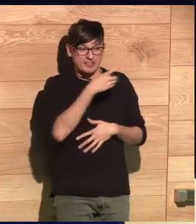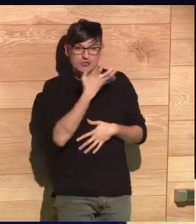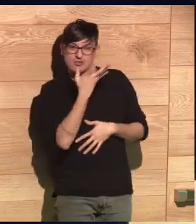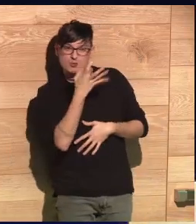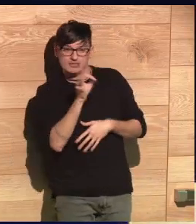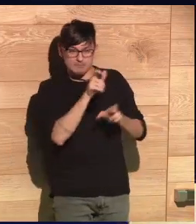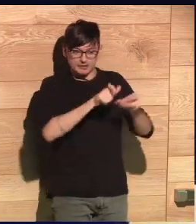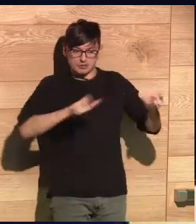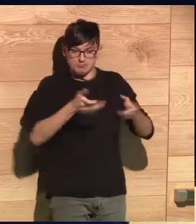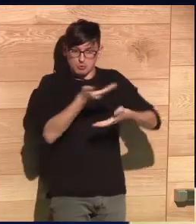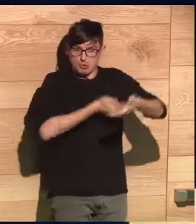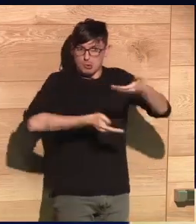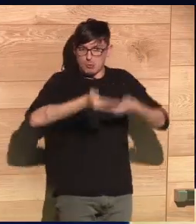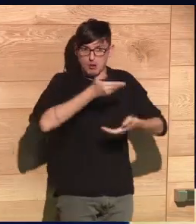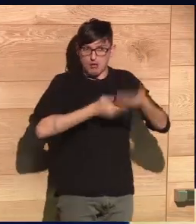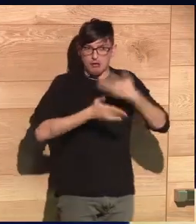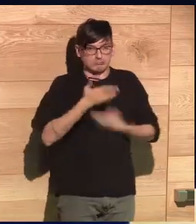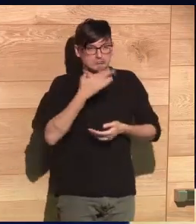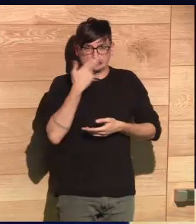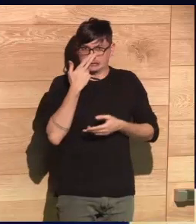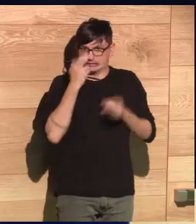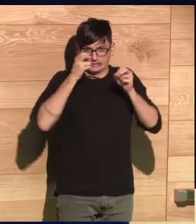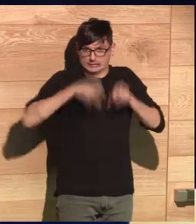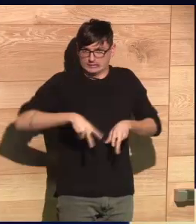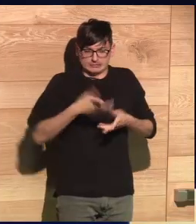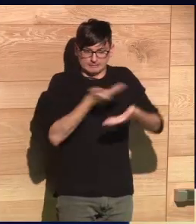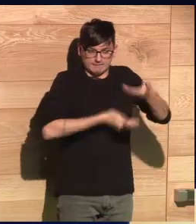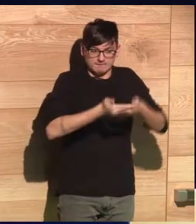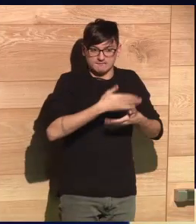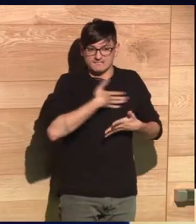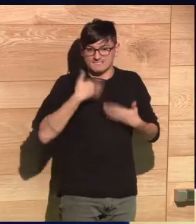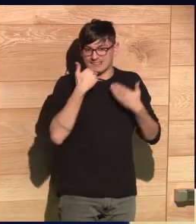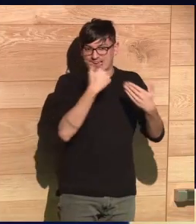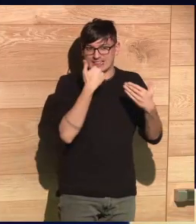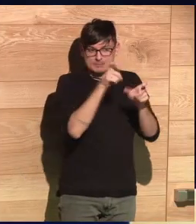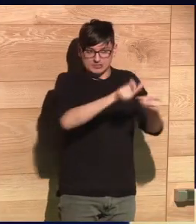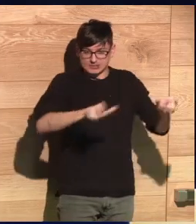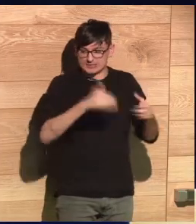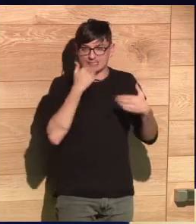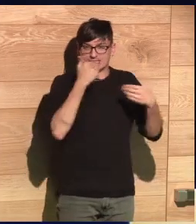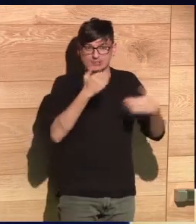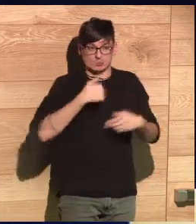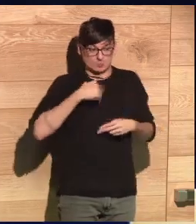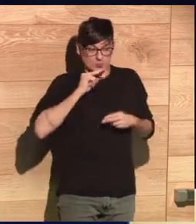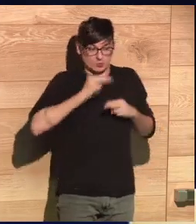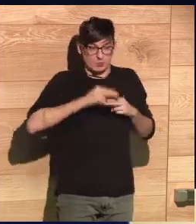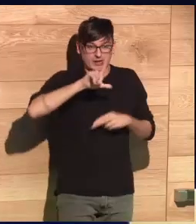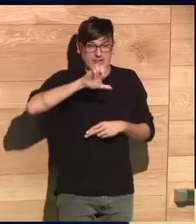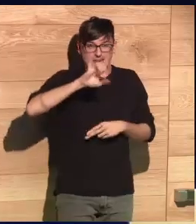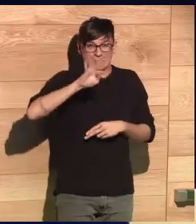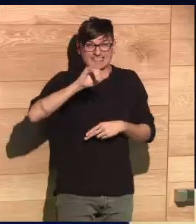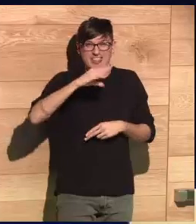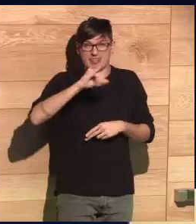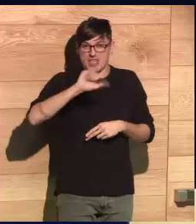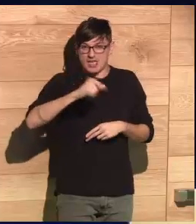colaborado desinteresadamente en este proyecto y desde aquí a esas personas quiero darles las gracias. Yo me llamo Leticia, soy